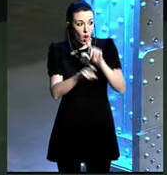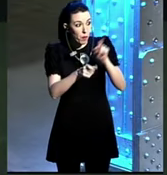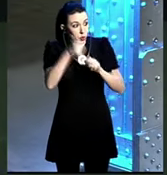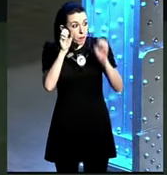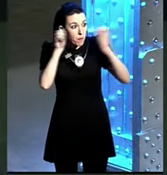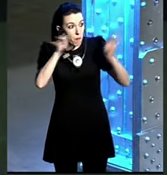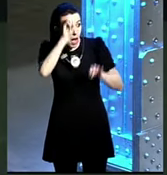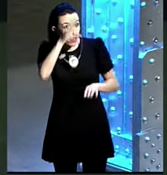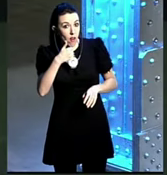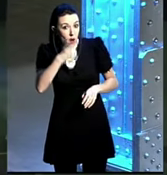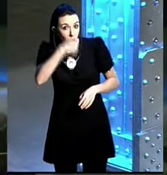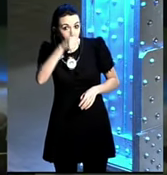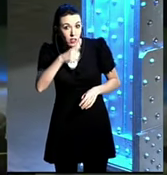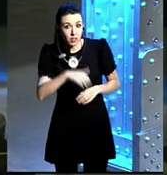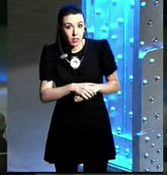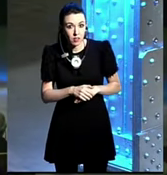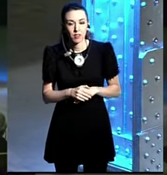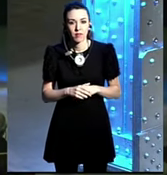Martianos. Max?